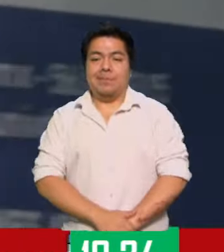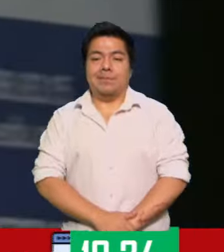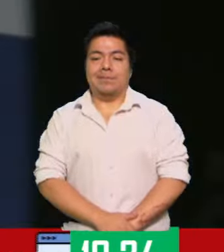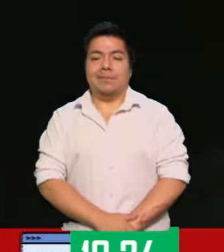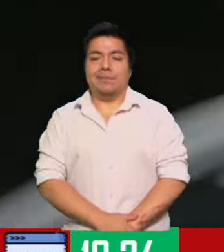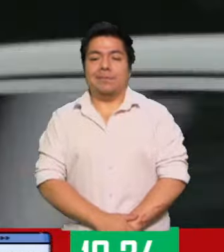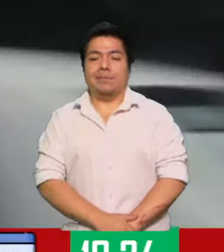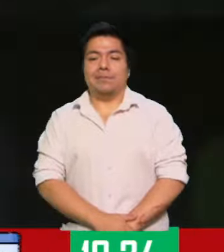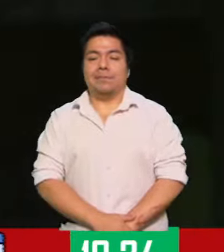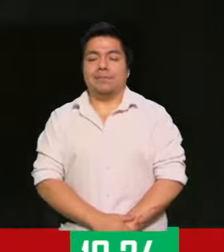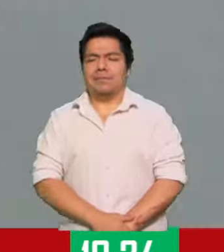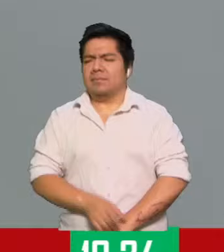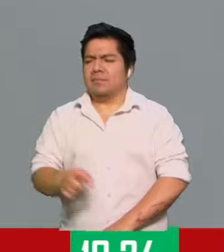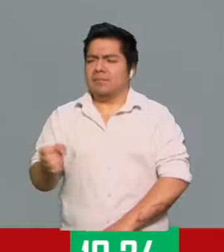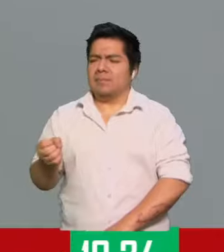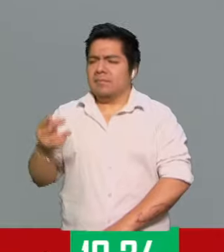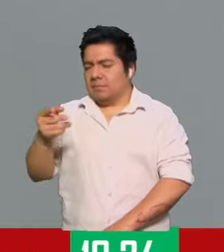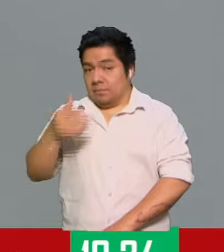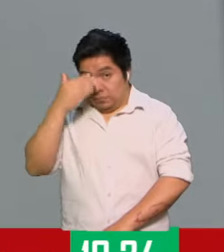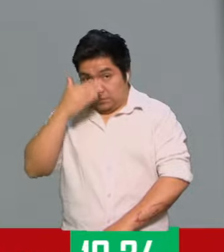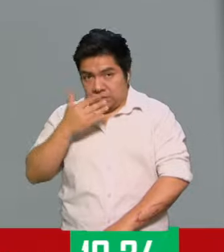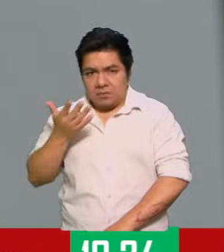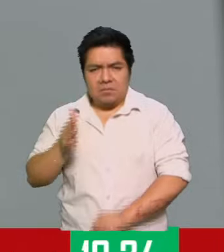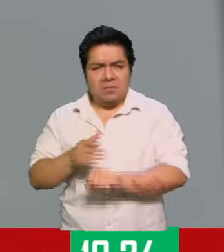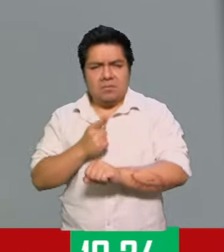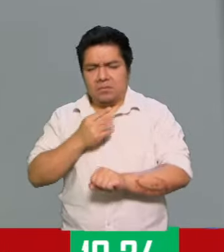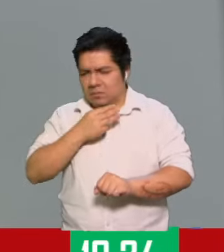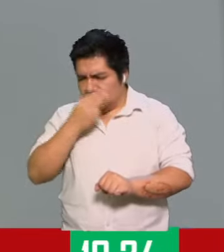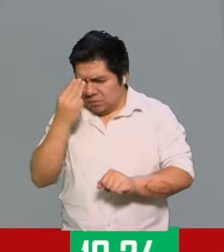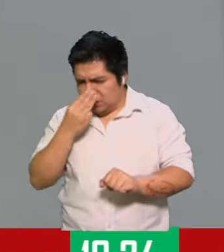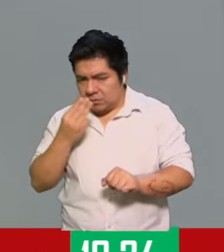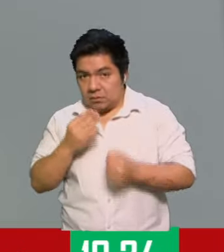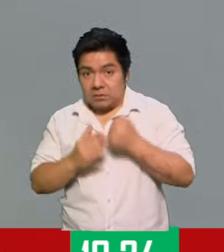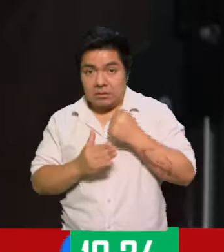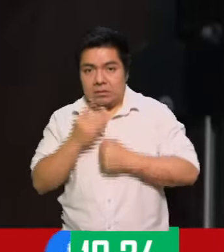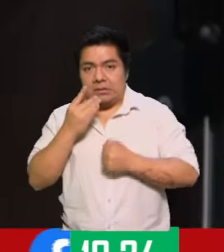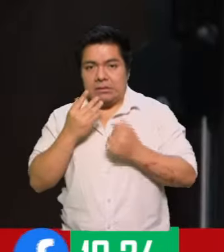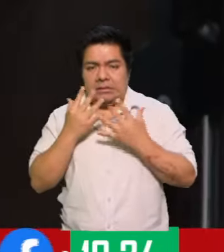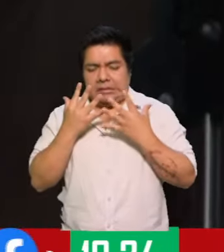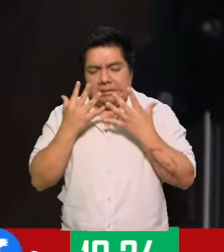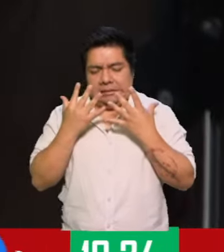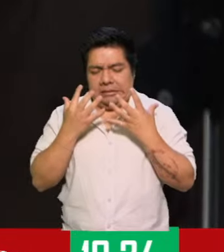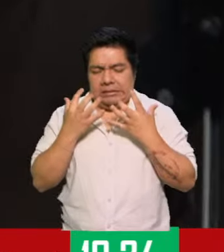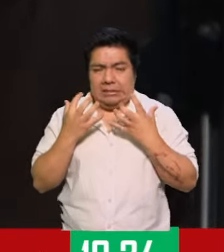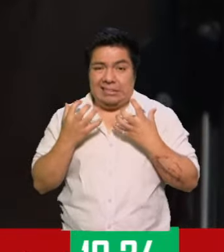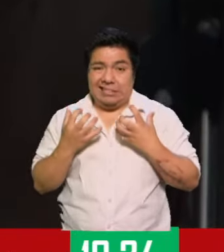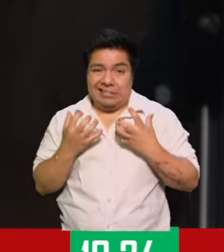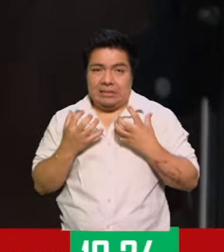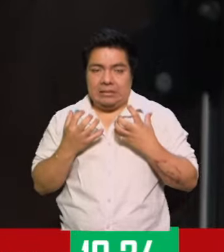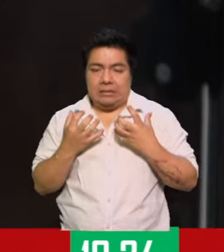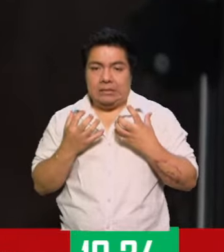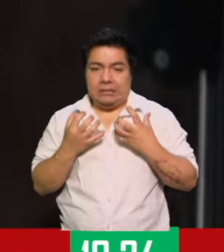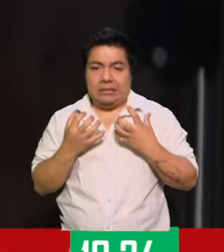realidad sabes por qué es horrible por el deterioro María